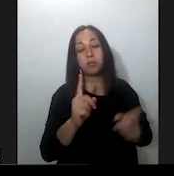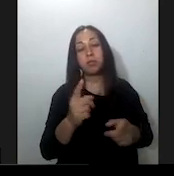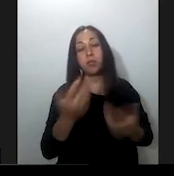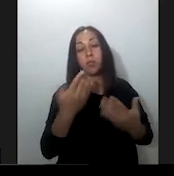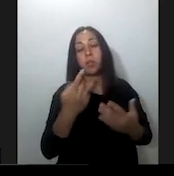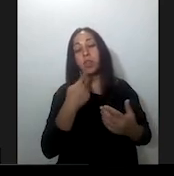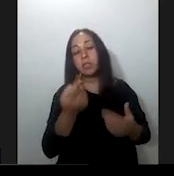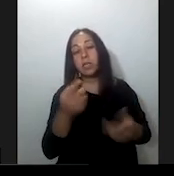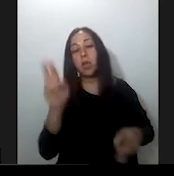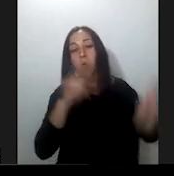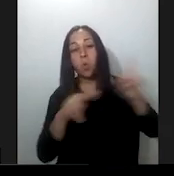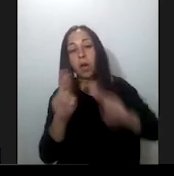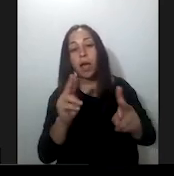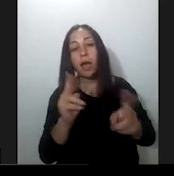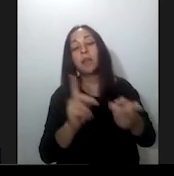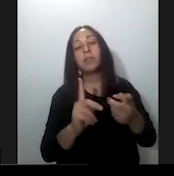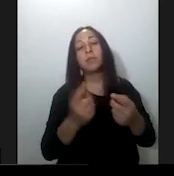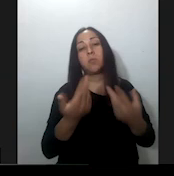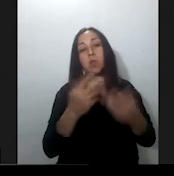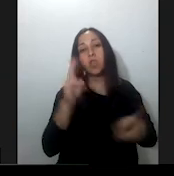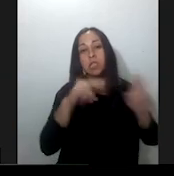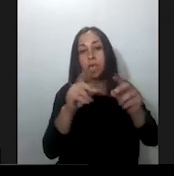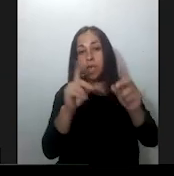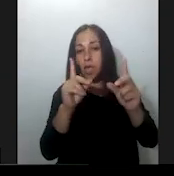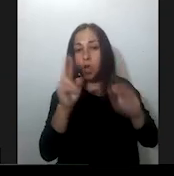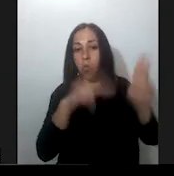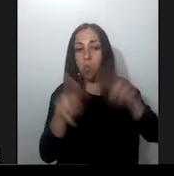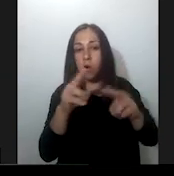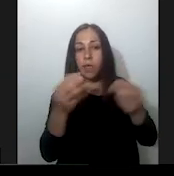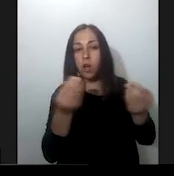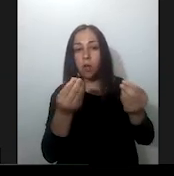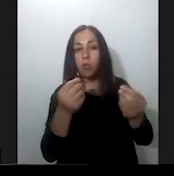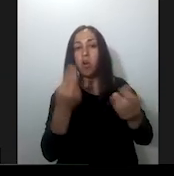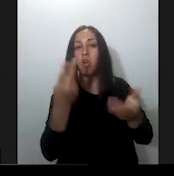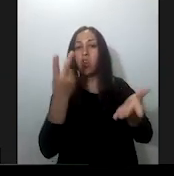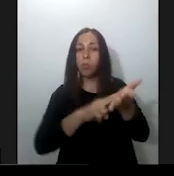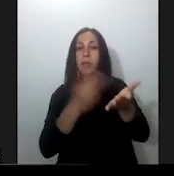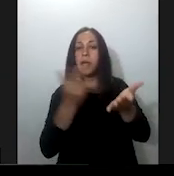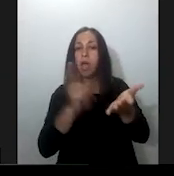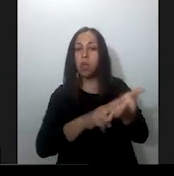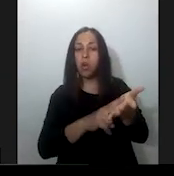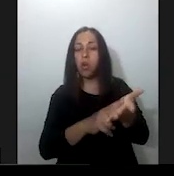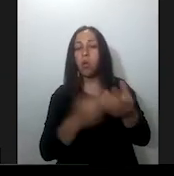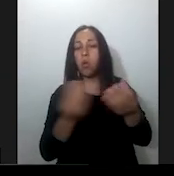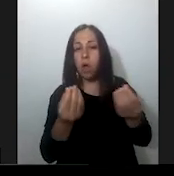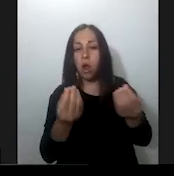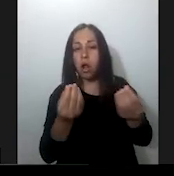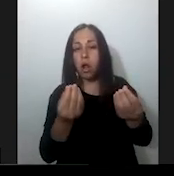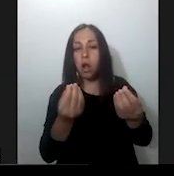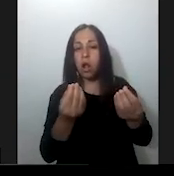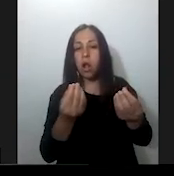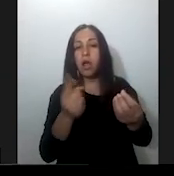unívocamente un registro del otro. Entonces le voy a decir, mira, quiero que busques, bien, quiero que busques los duplicados,